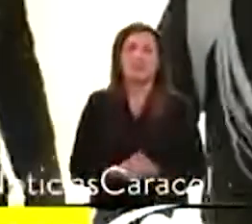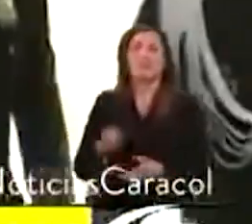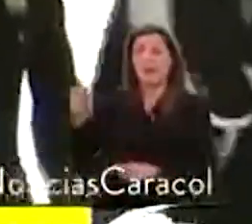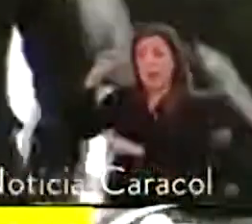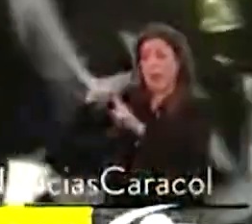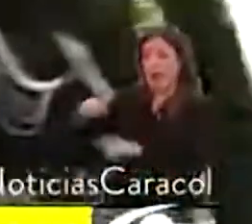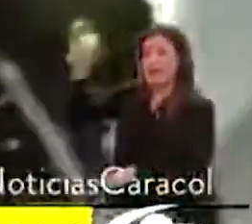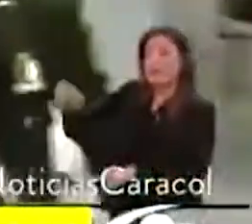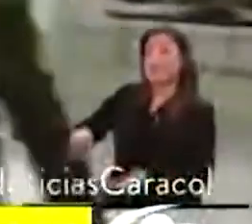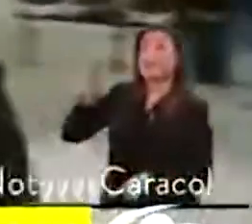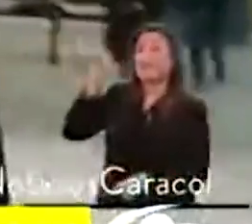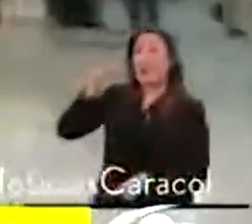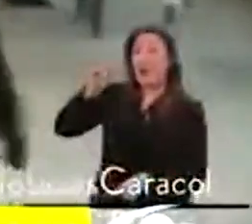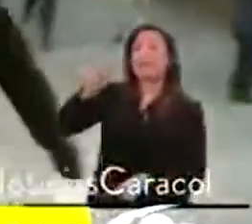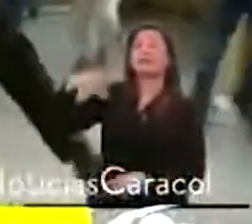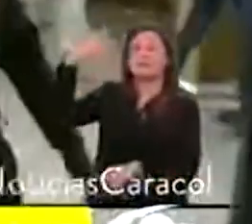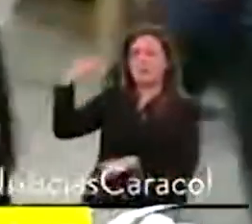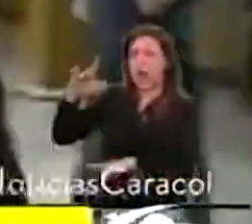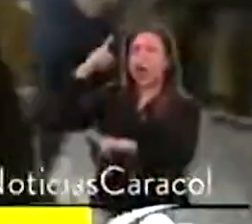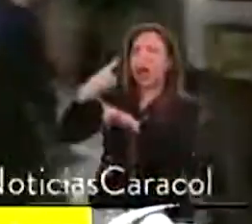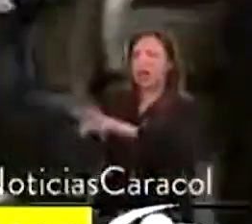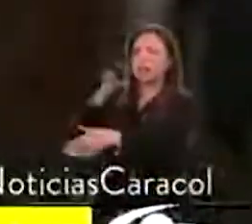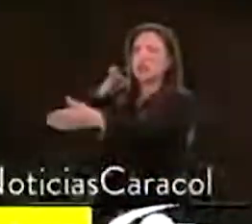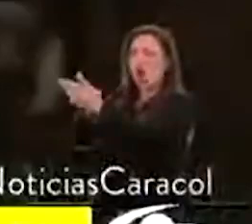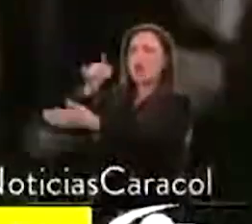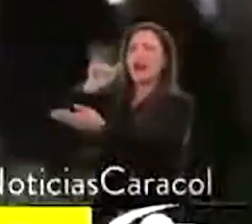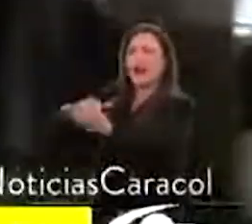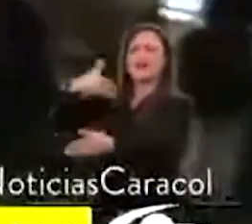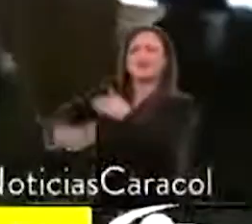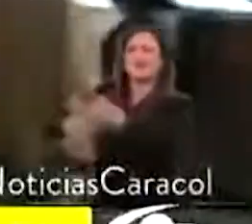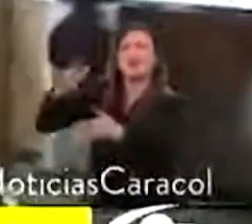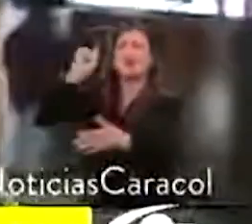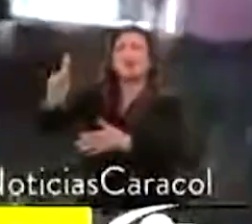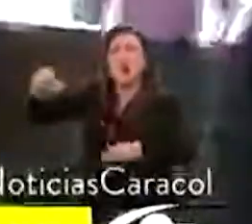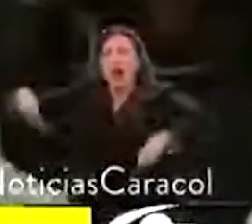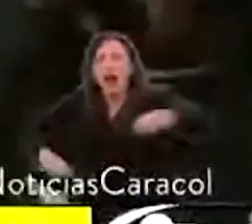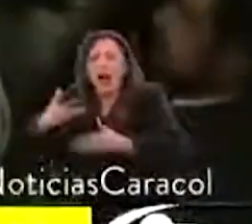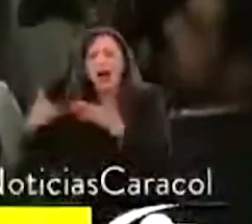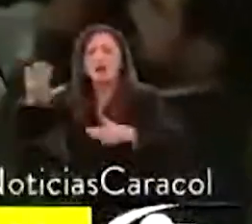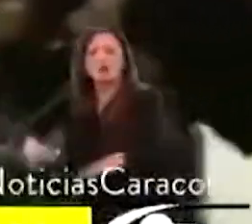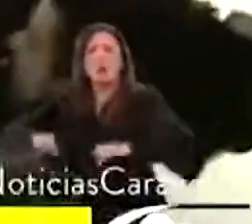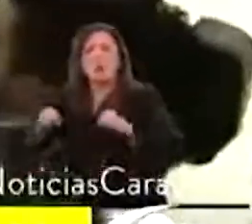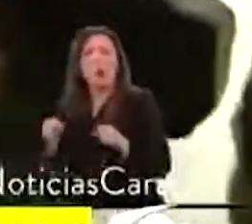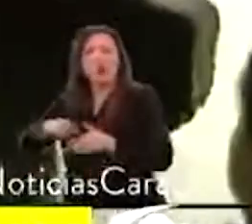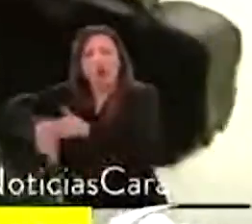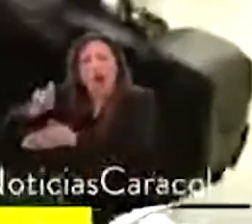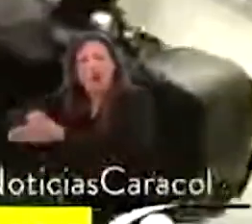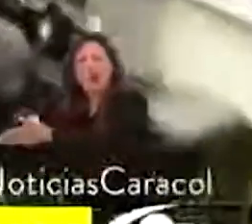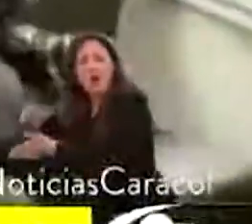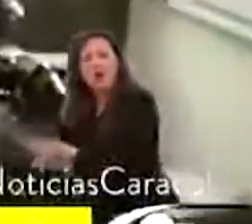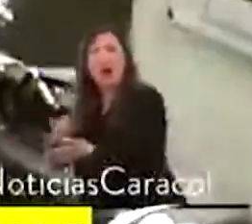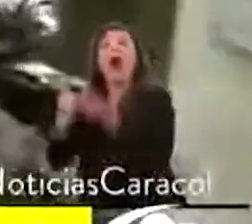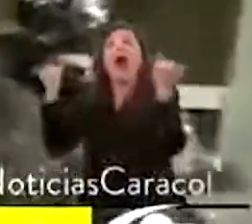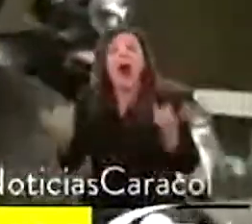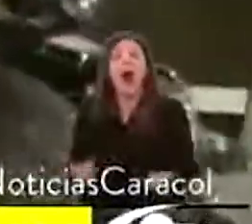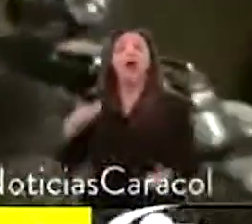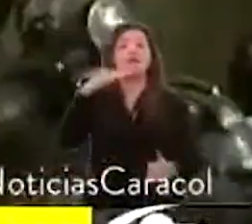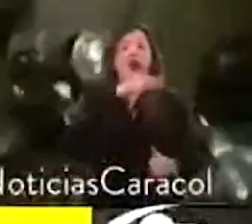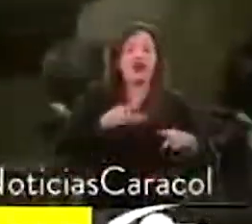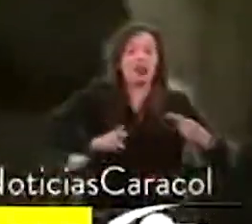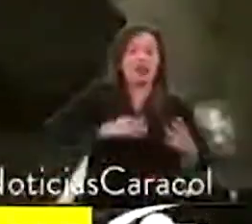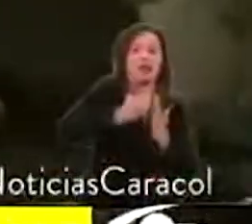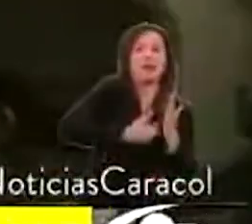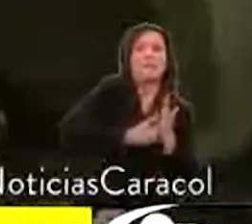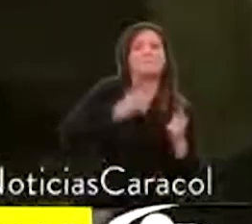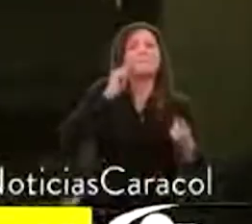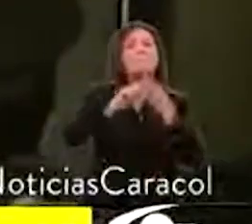sido condenado por el carrusel de contratación en Bogotá y ahora, según la fiscalía, falsificó documentos para el proceso de licitación